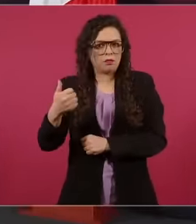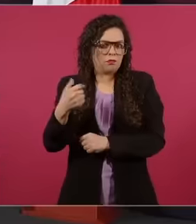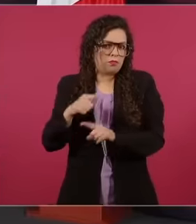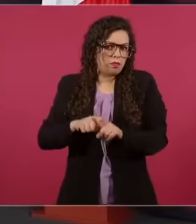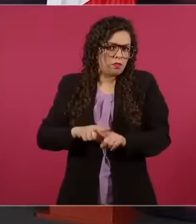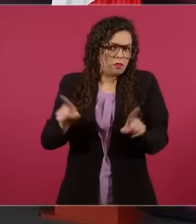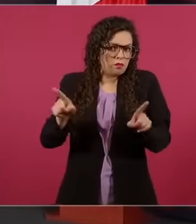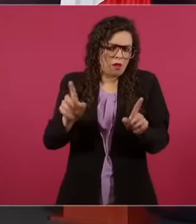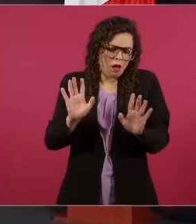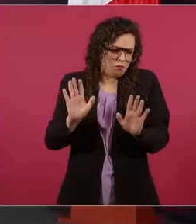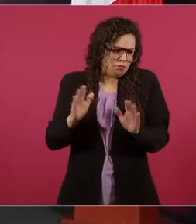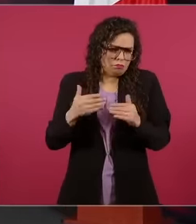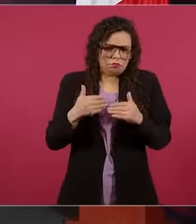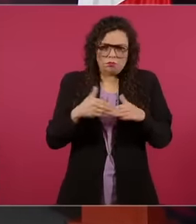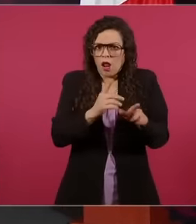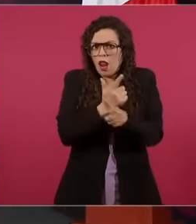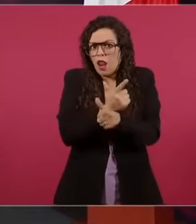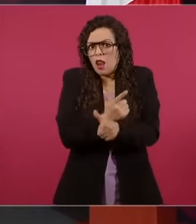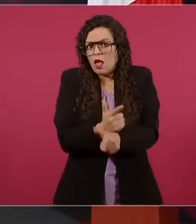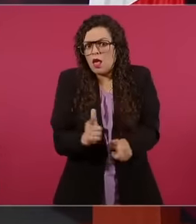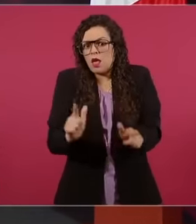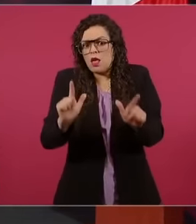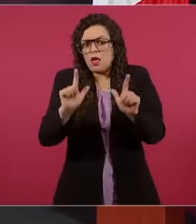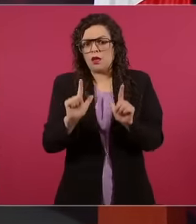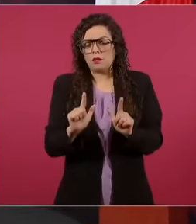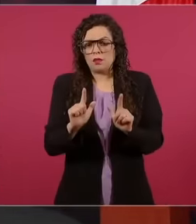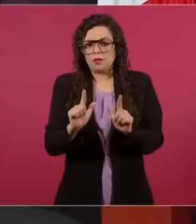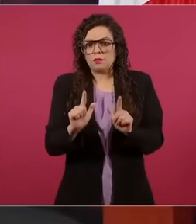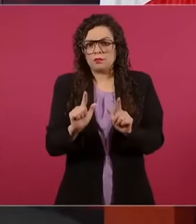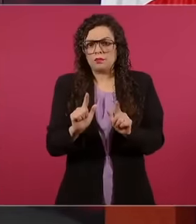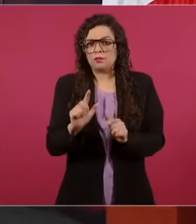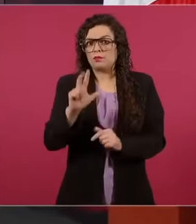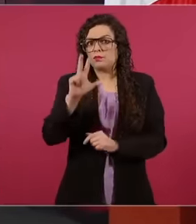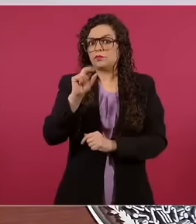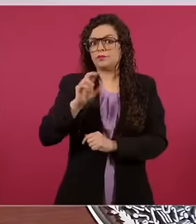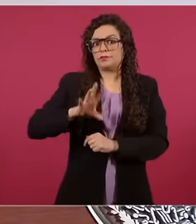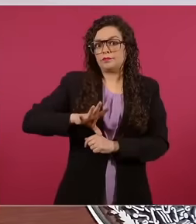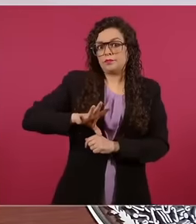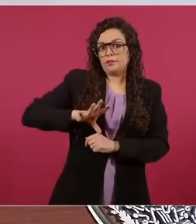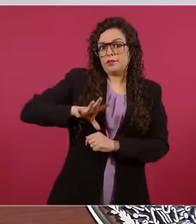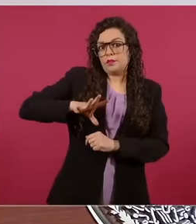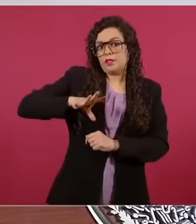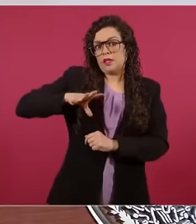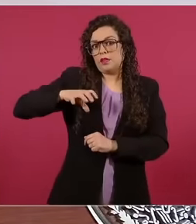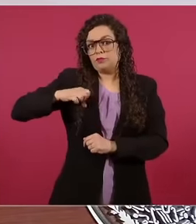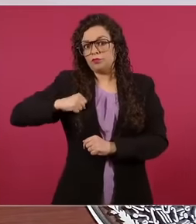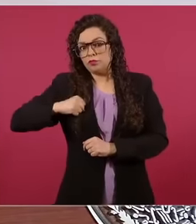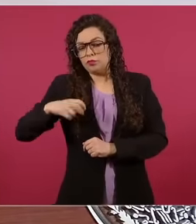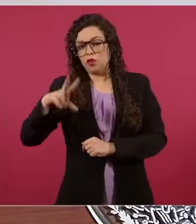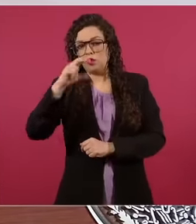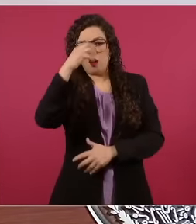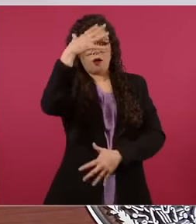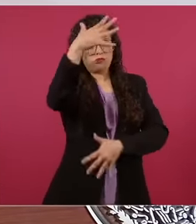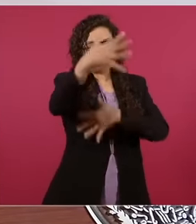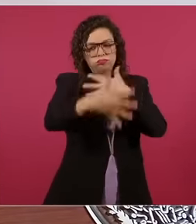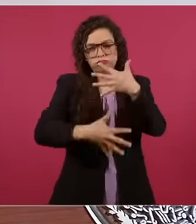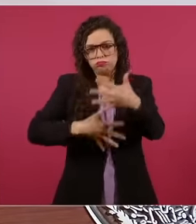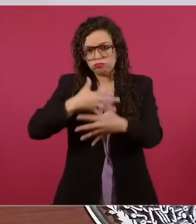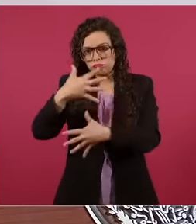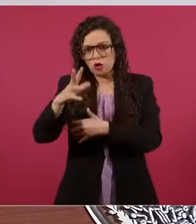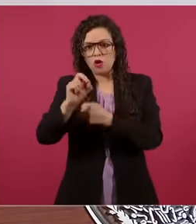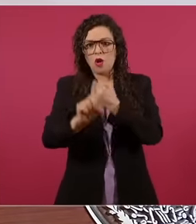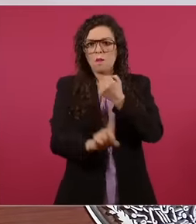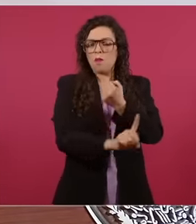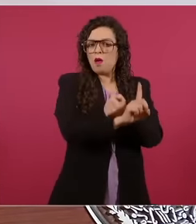que no se opte por el uso de la fuerza, no a la violencia,